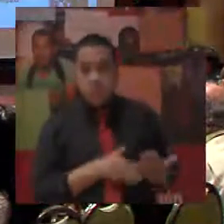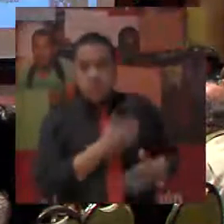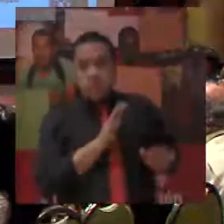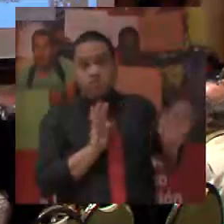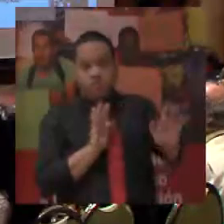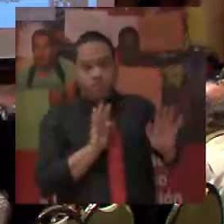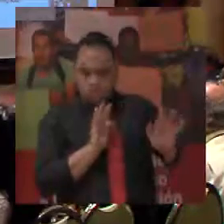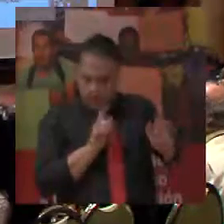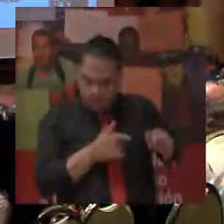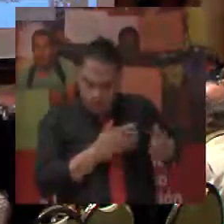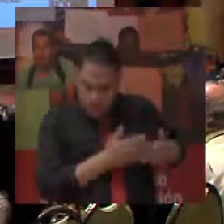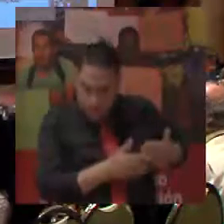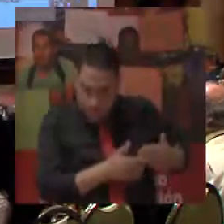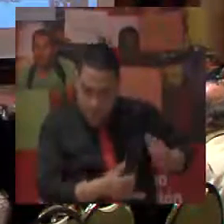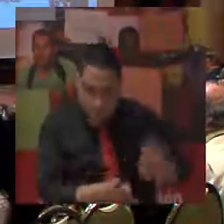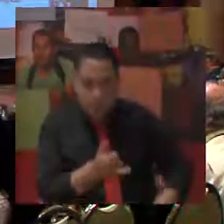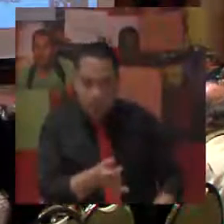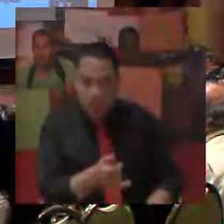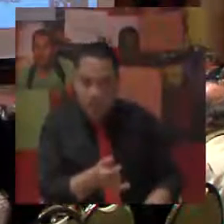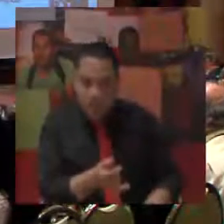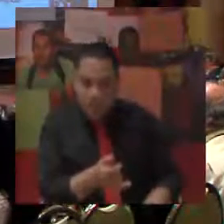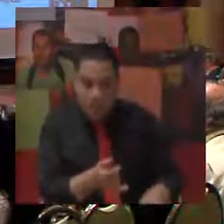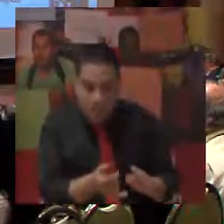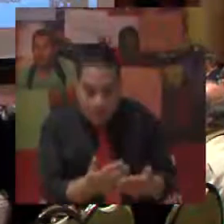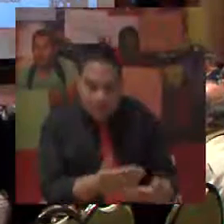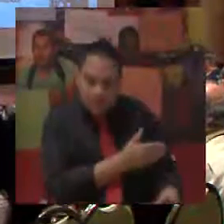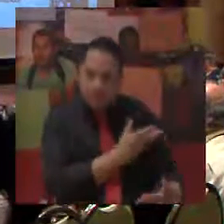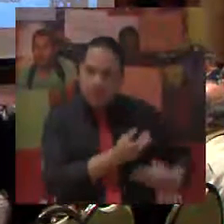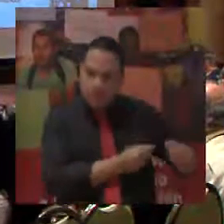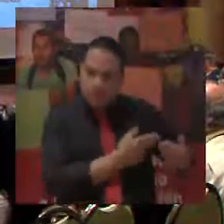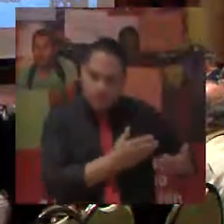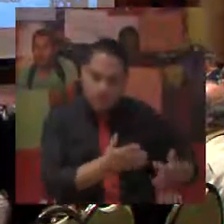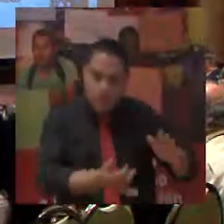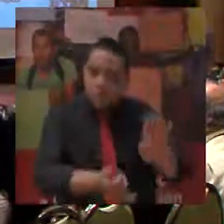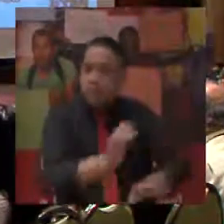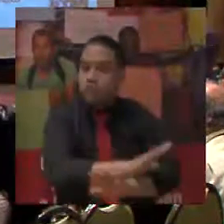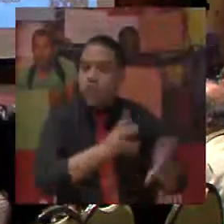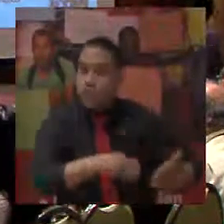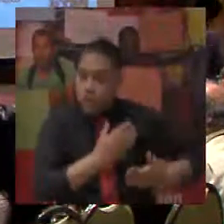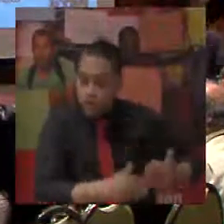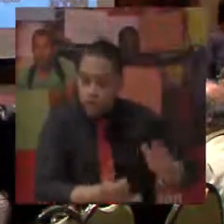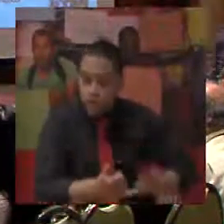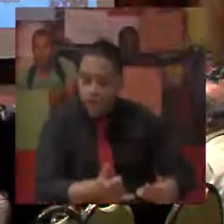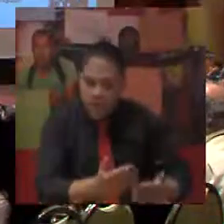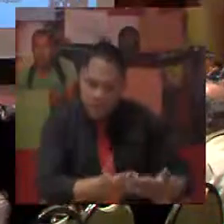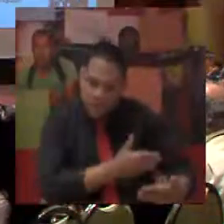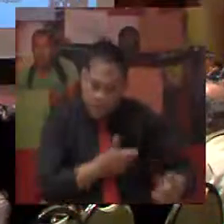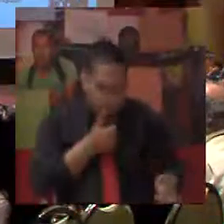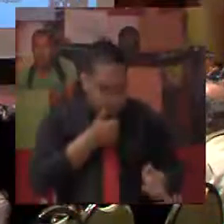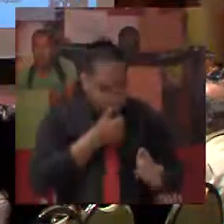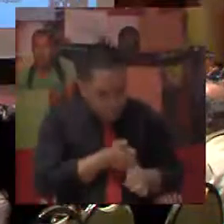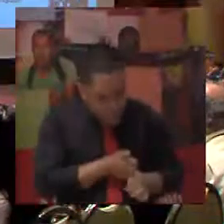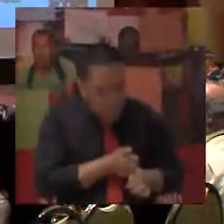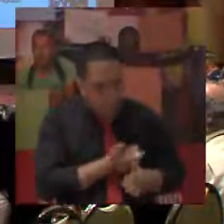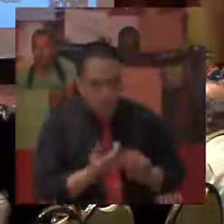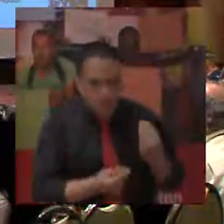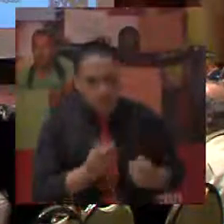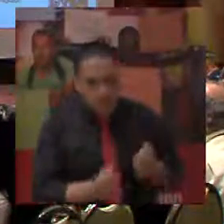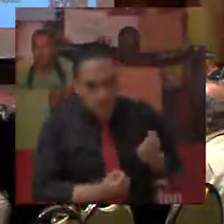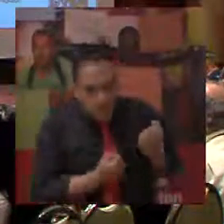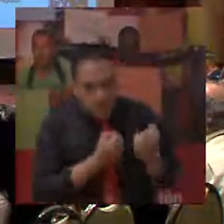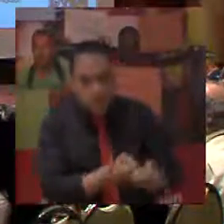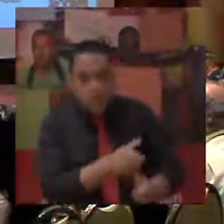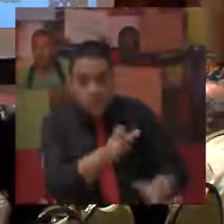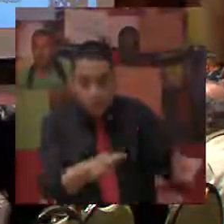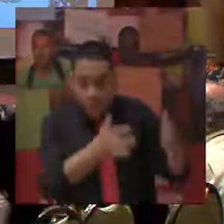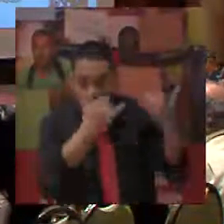las personas culminen su proceso, es importante hacer todo un acompañamiento que nos permita consolidar el proceso para que las personas que